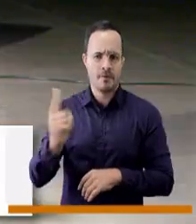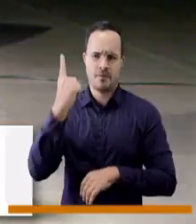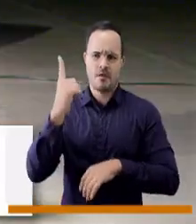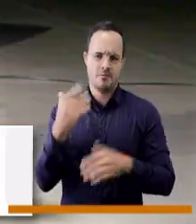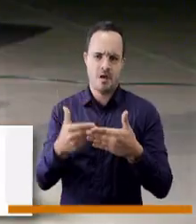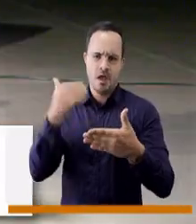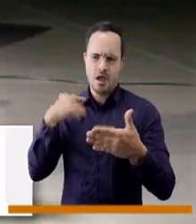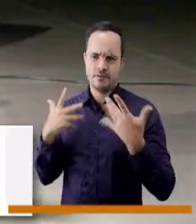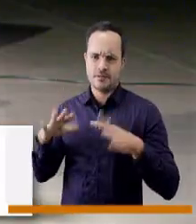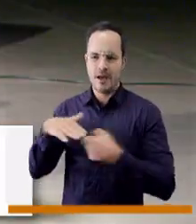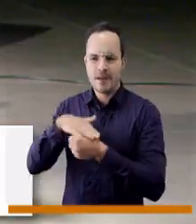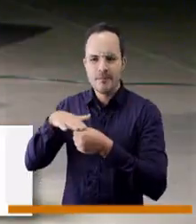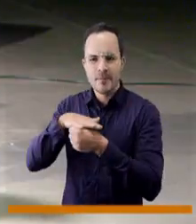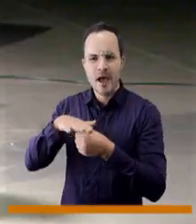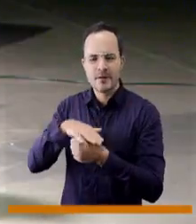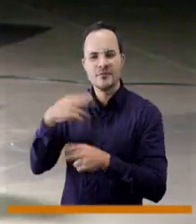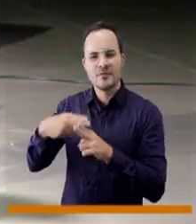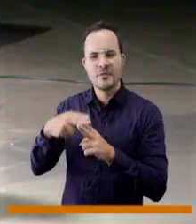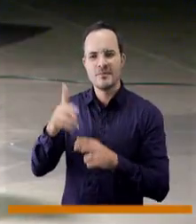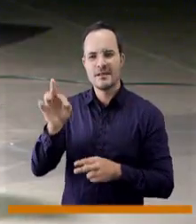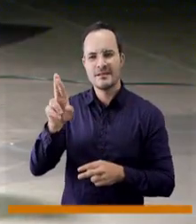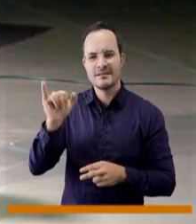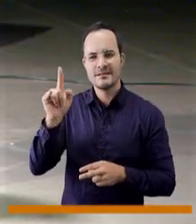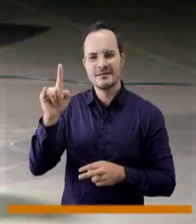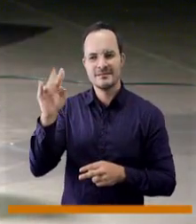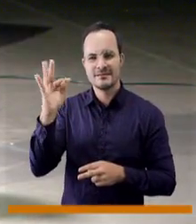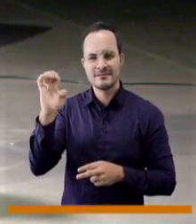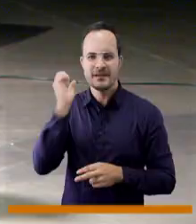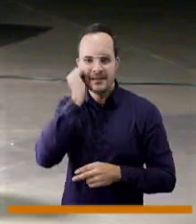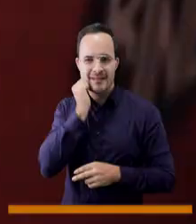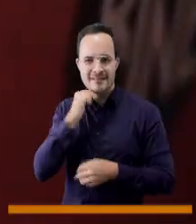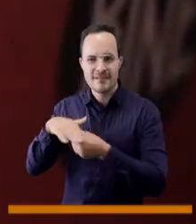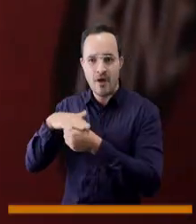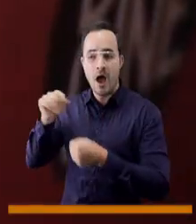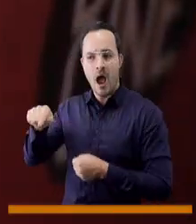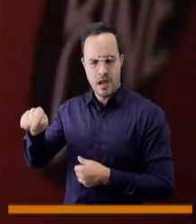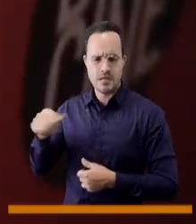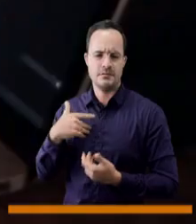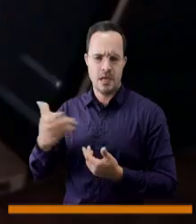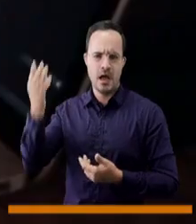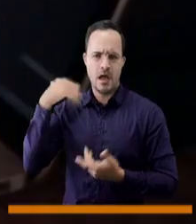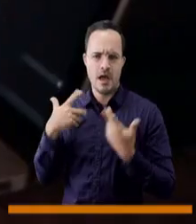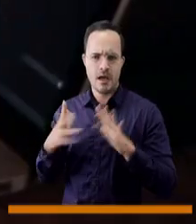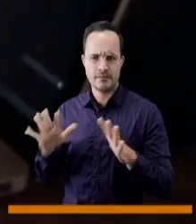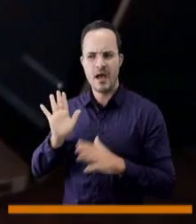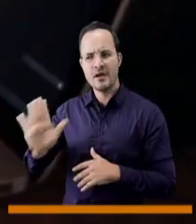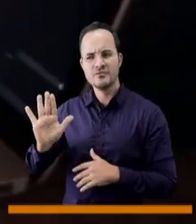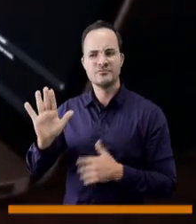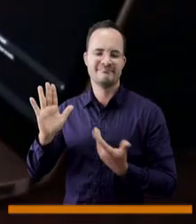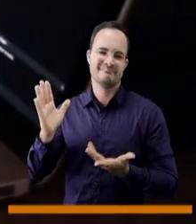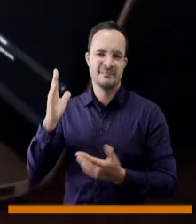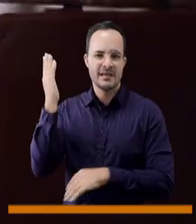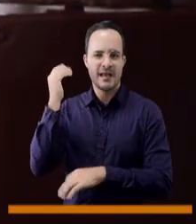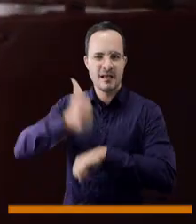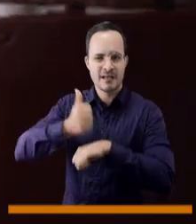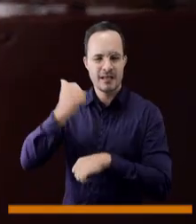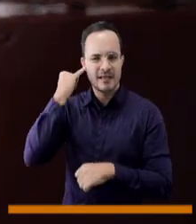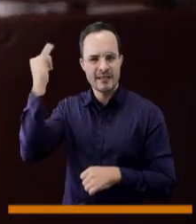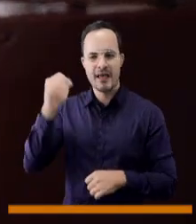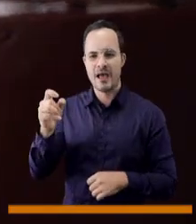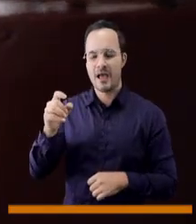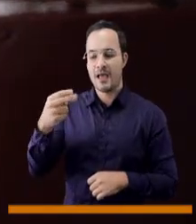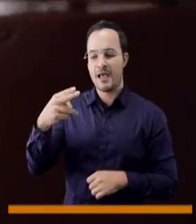antes en Barrio Triste. Digamos que ya había todo un movimiento de cine, pues por las películas de Víctor